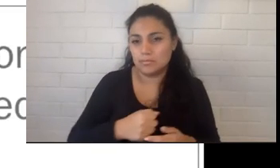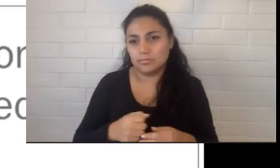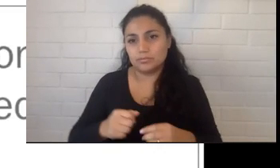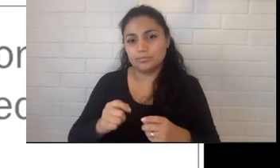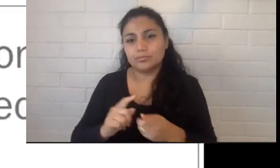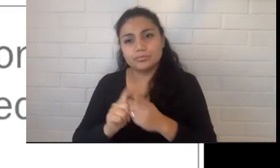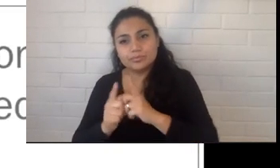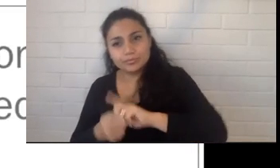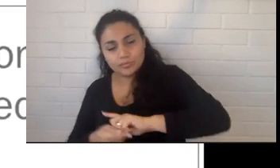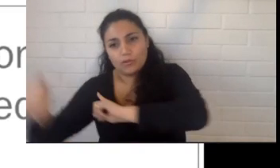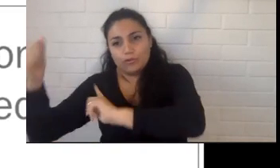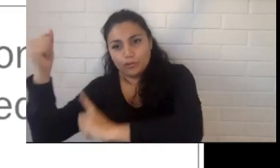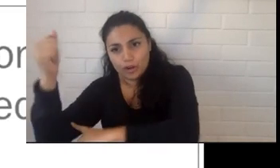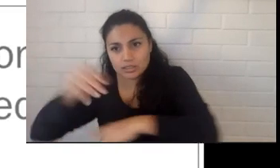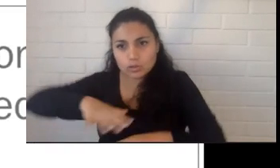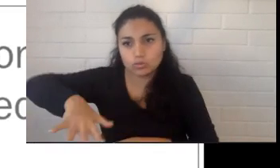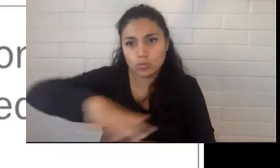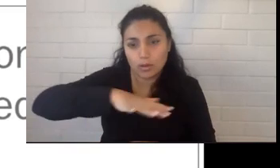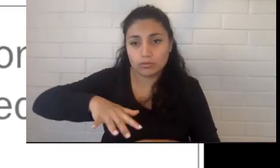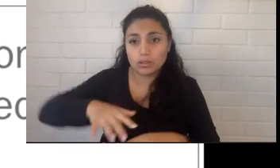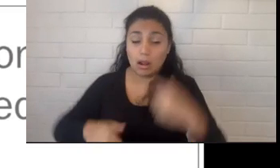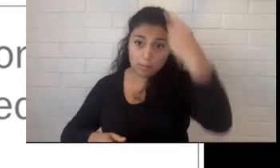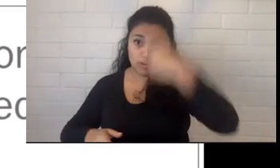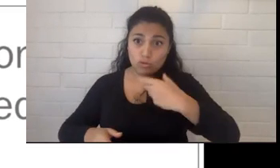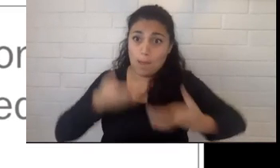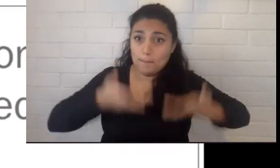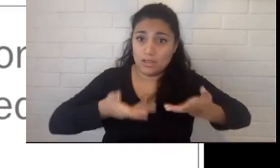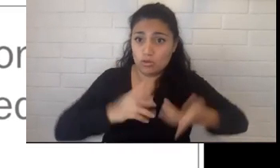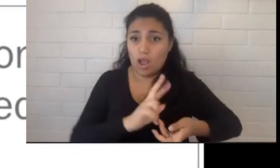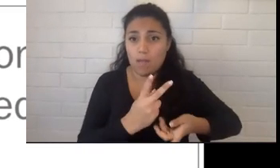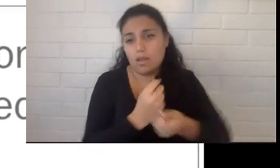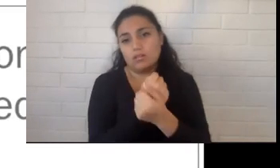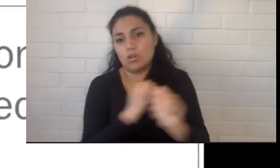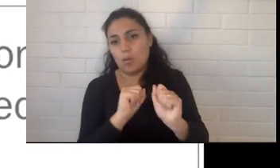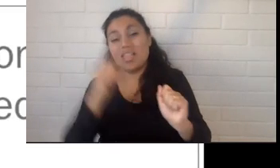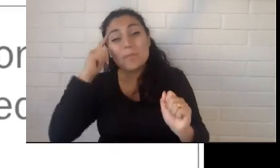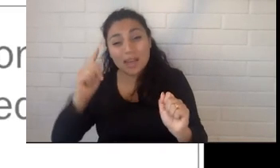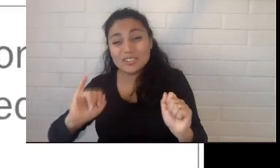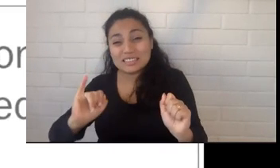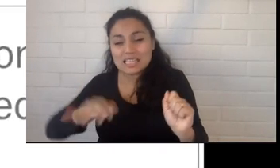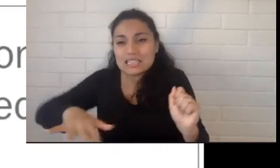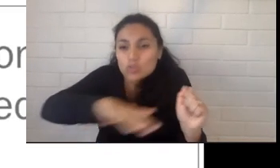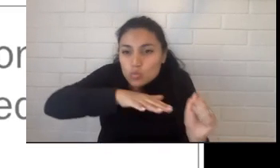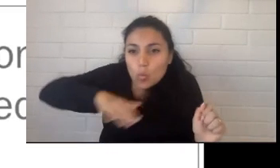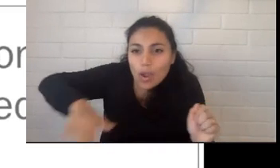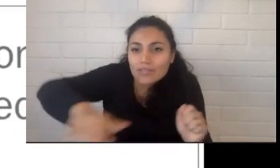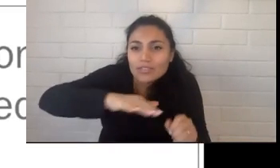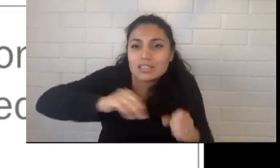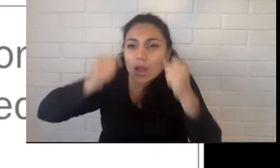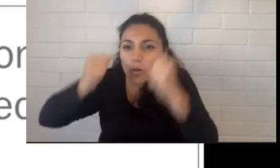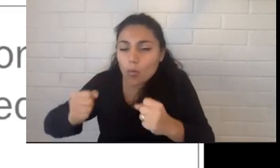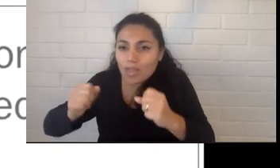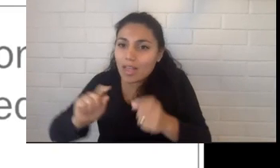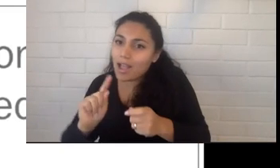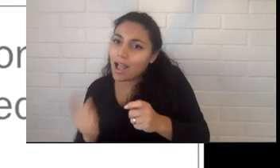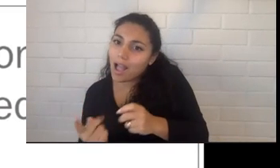¿ya? Porque el peso de la persona no lo podemos cambiar, pero sí la superficie. Y al cambiar la superficie, el peso se va a distribuir de otra manera,